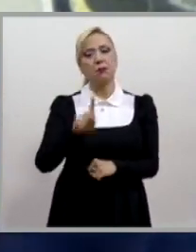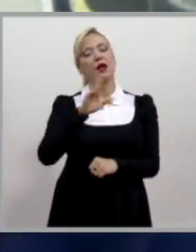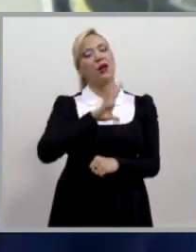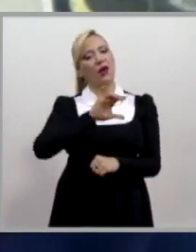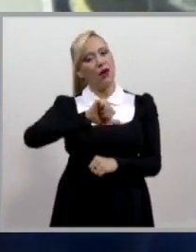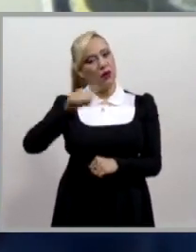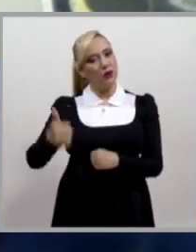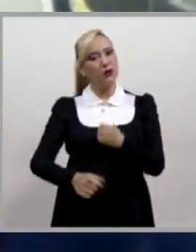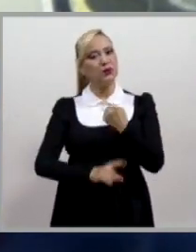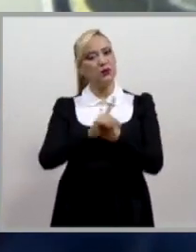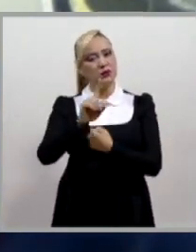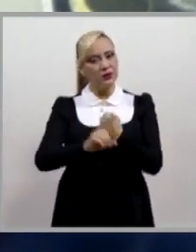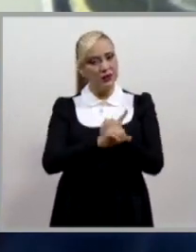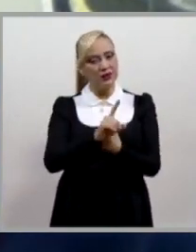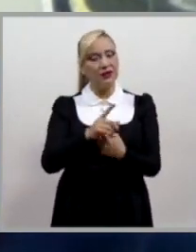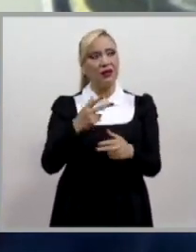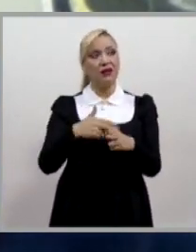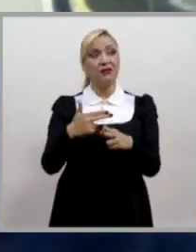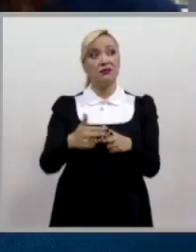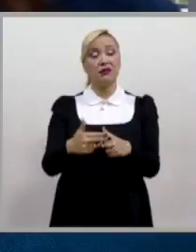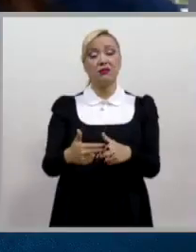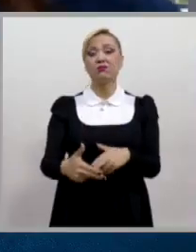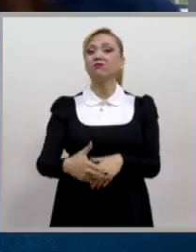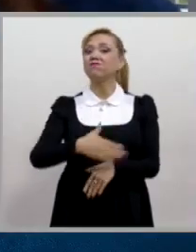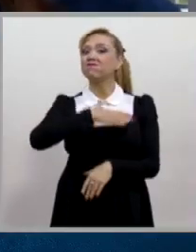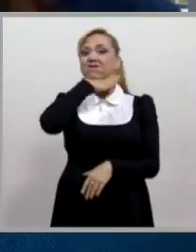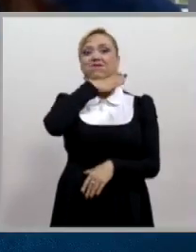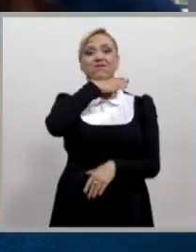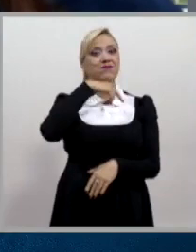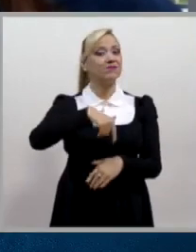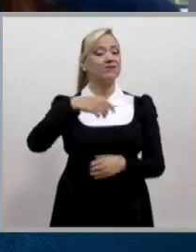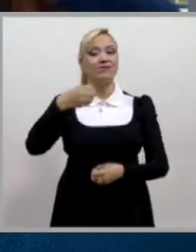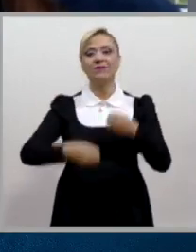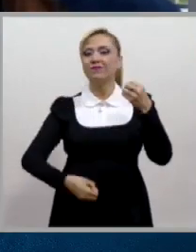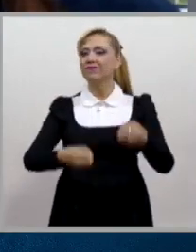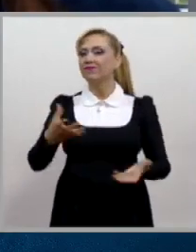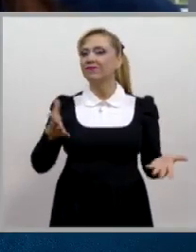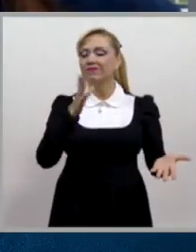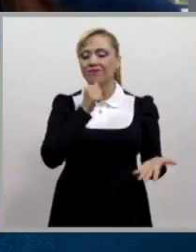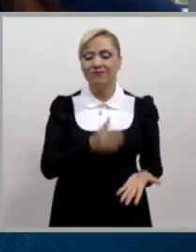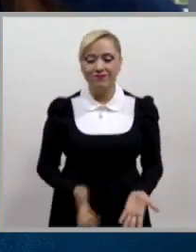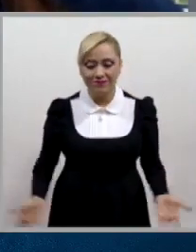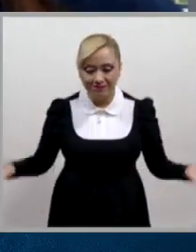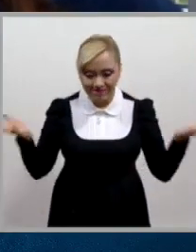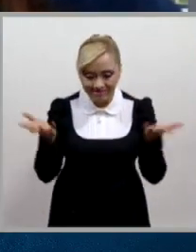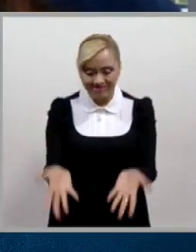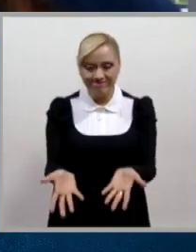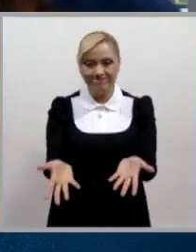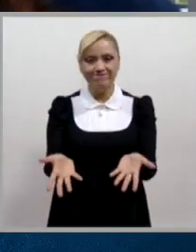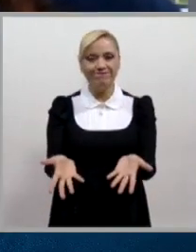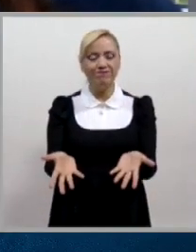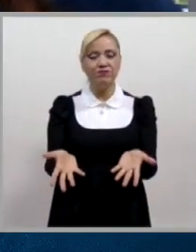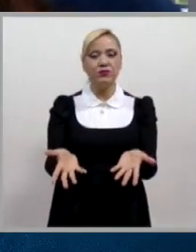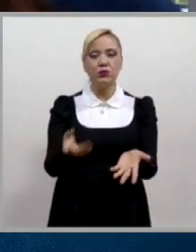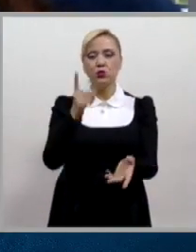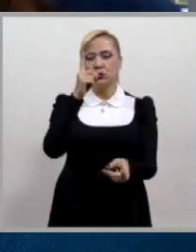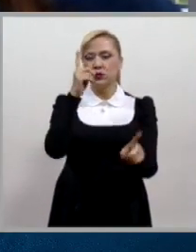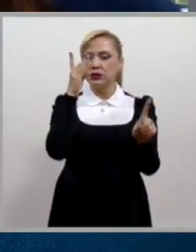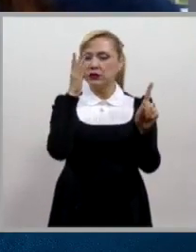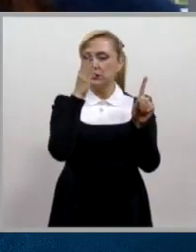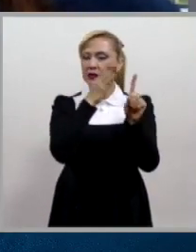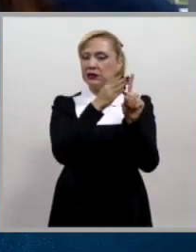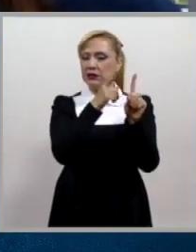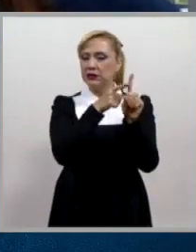que incluso, diría, superan al Poder Judicial Federal. Y voy a poner uno muy concreto que personalmente a mí me parece que debe ser